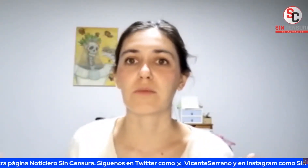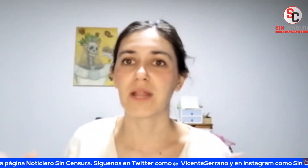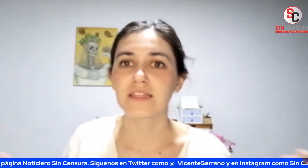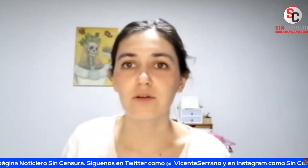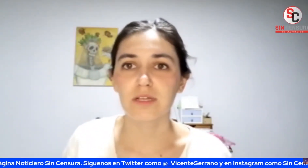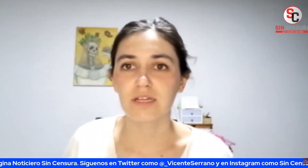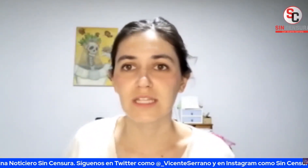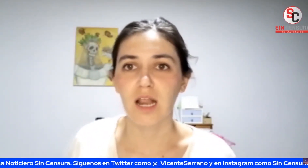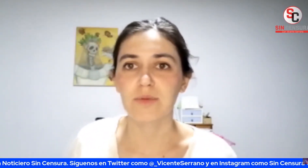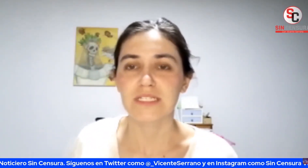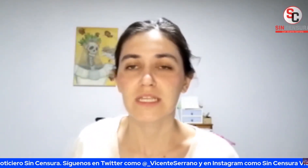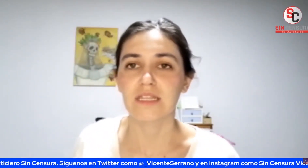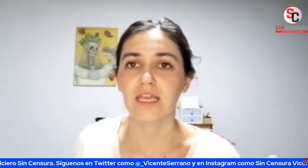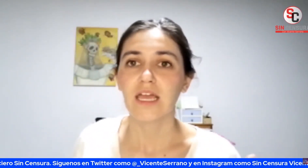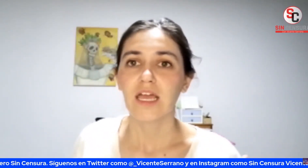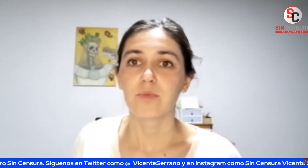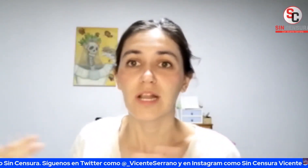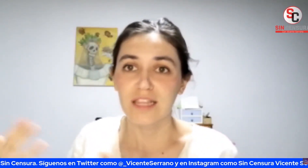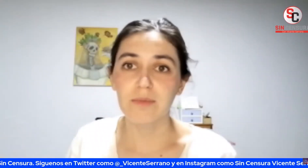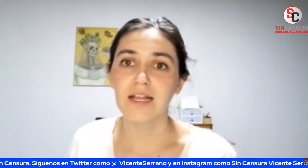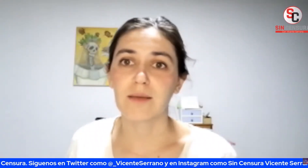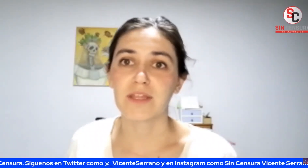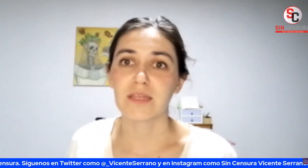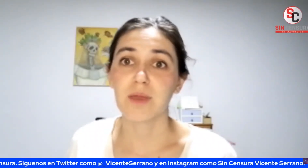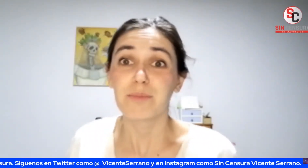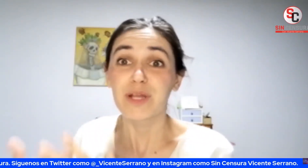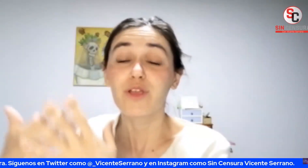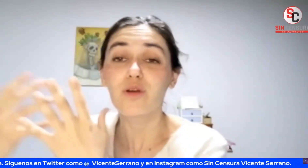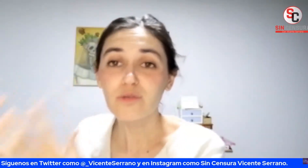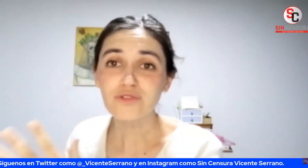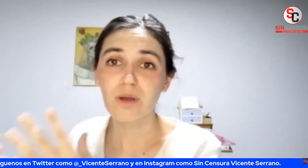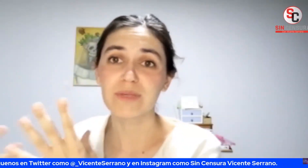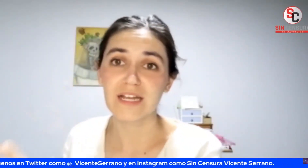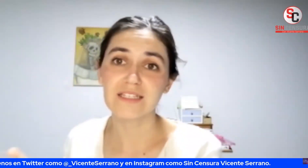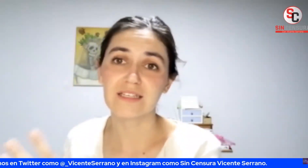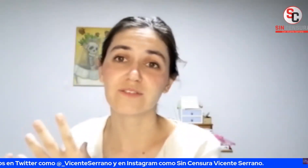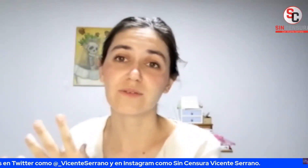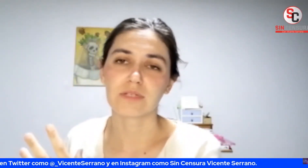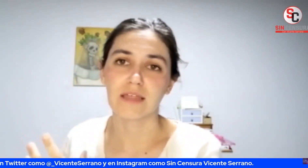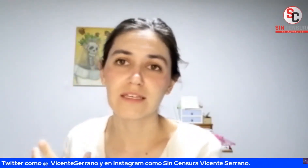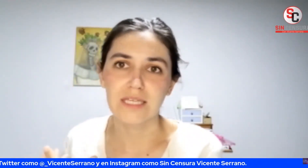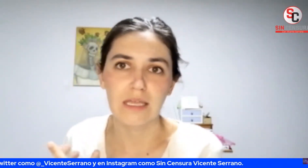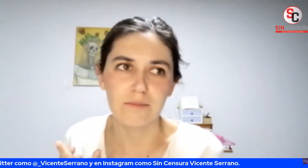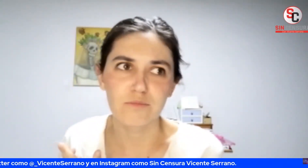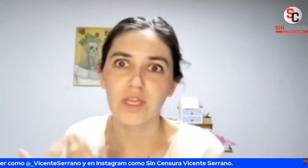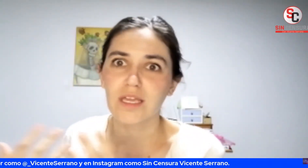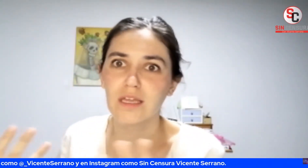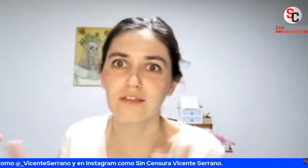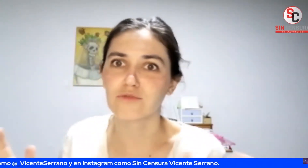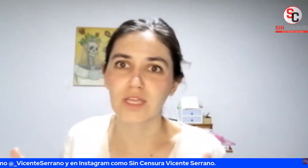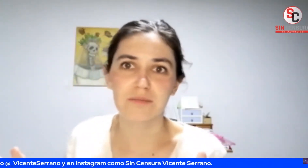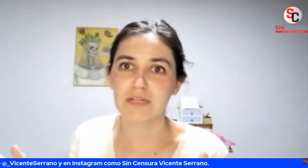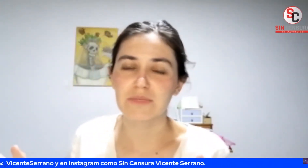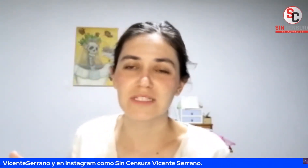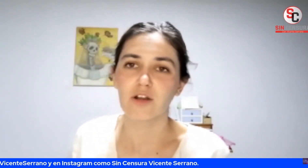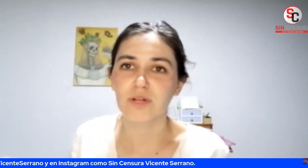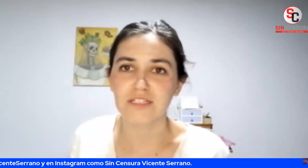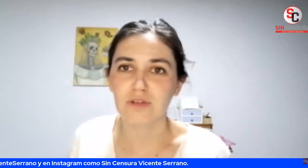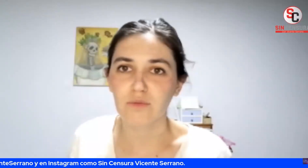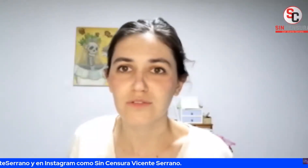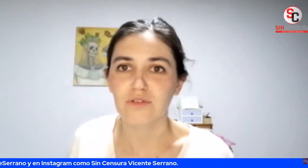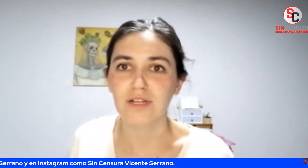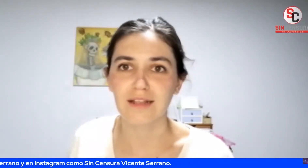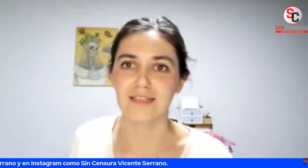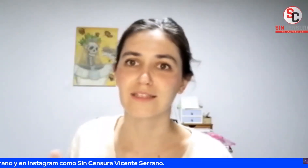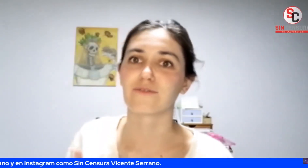dificultades sobre el plan de gobierno que tenía el presidente por el tema de la pandemia, pero incluso a pesar de esas dificultades, que no hay que minimizarlo porque